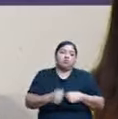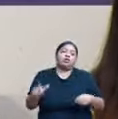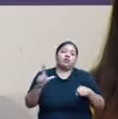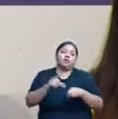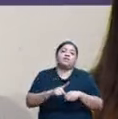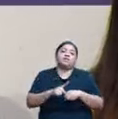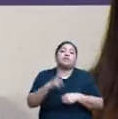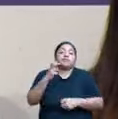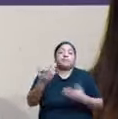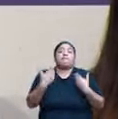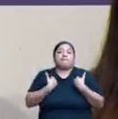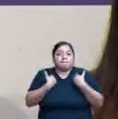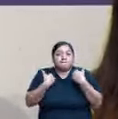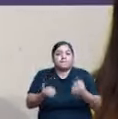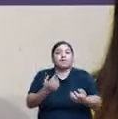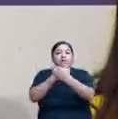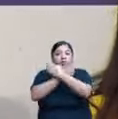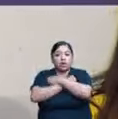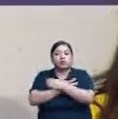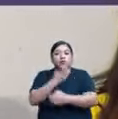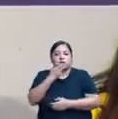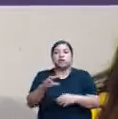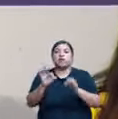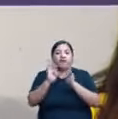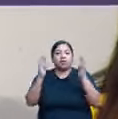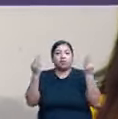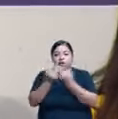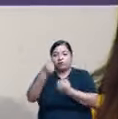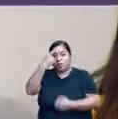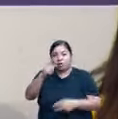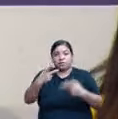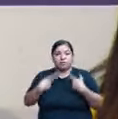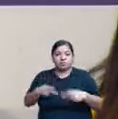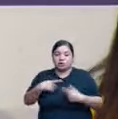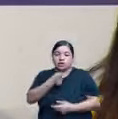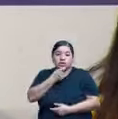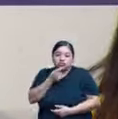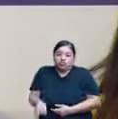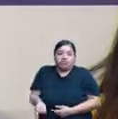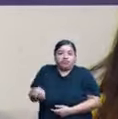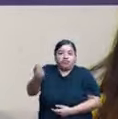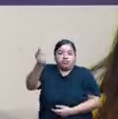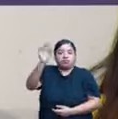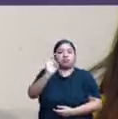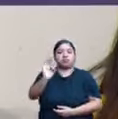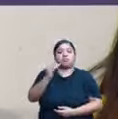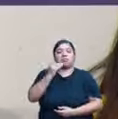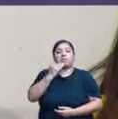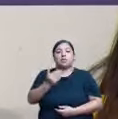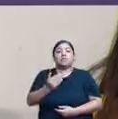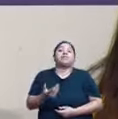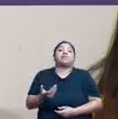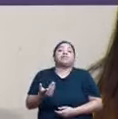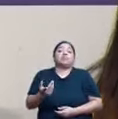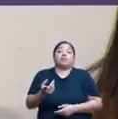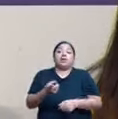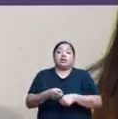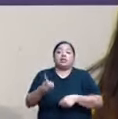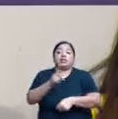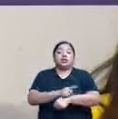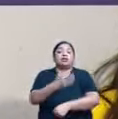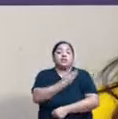a la educación como un proceso de formación integral del individuo. Desde la presidencia municipal